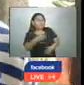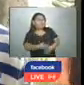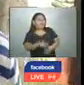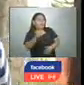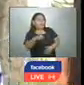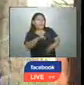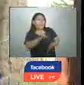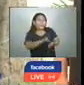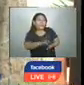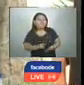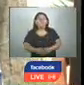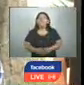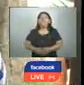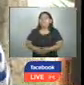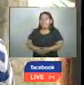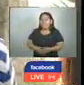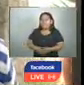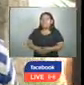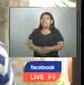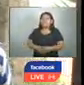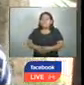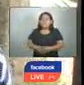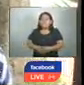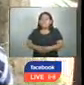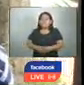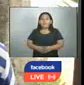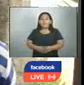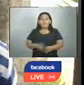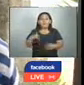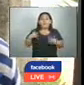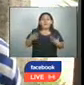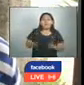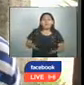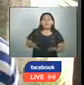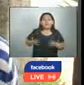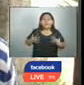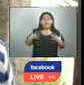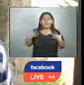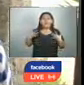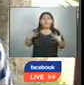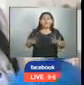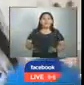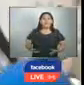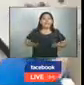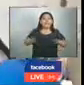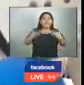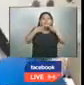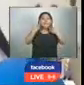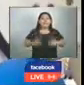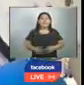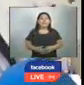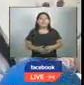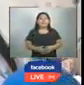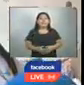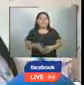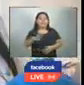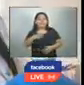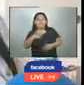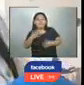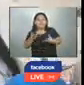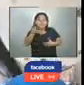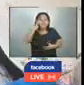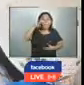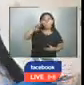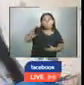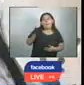es, así es. O sea que la estamos esperando con los brazos abiertos. Tenemos ganas de ir a